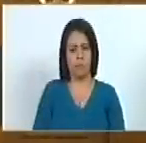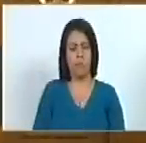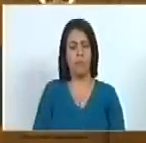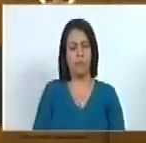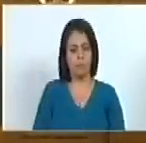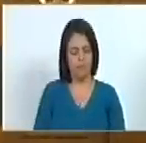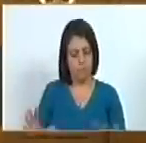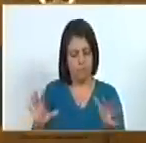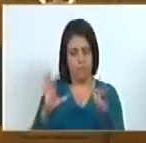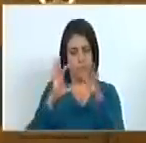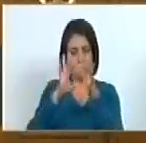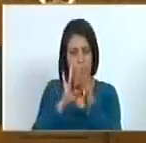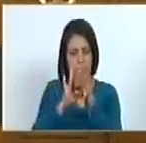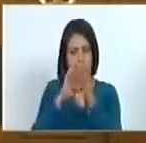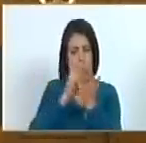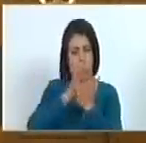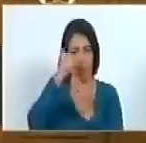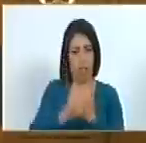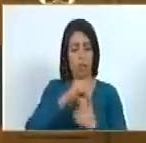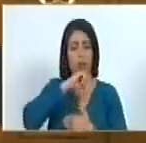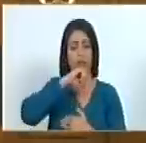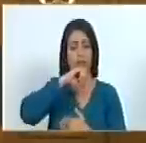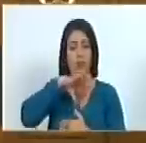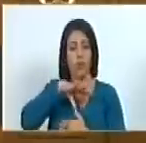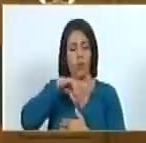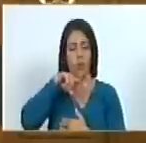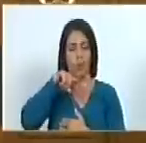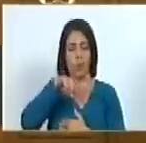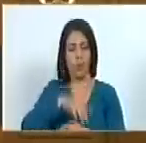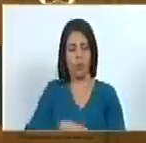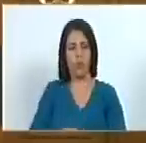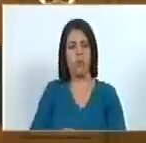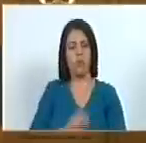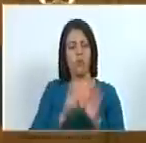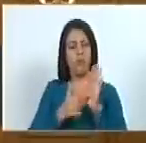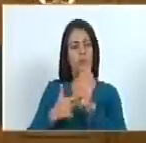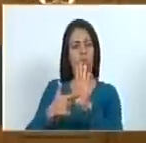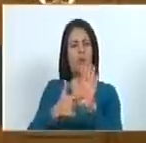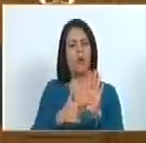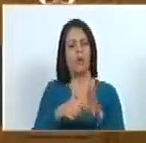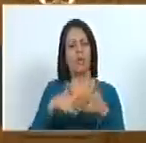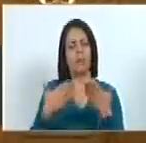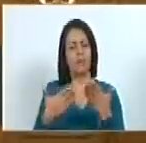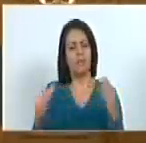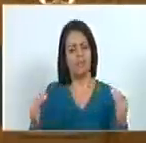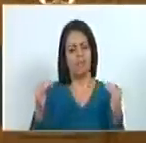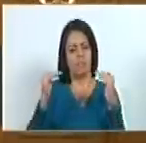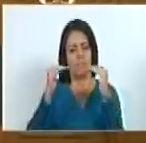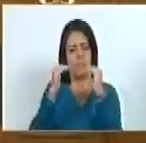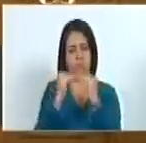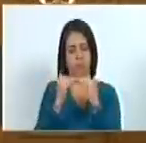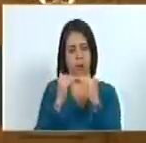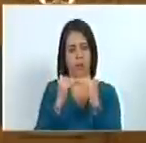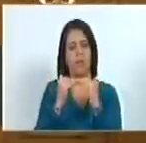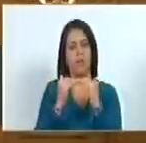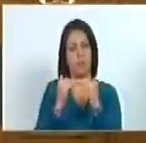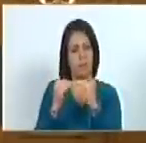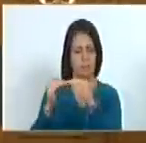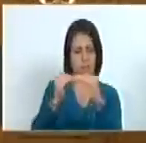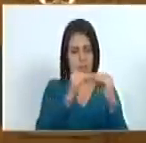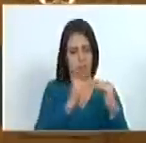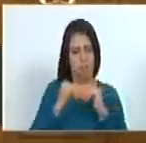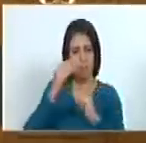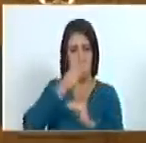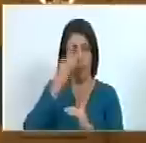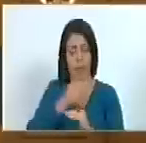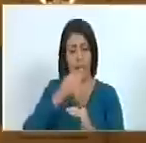la consolidación de un proyecto histórico que refleja y encarna de una manera auténtica